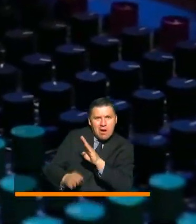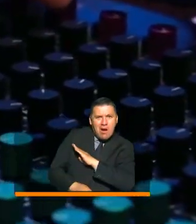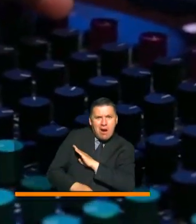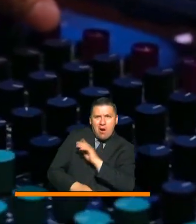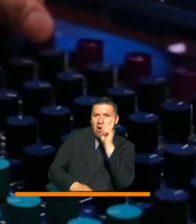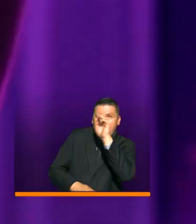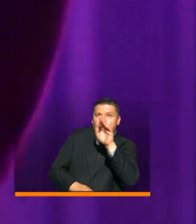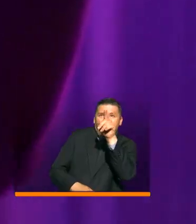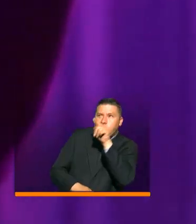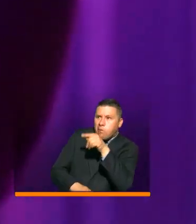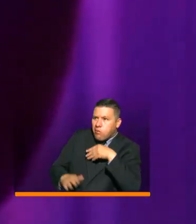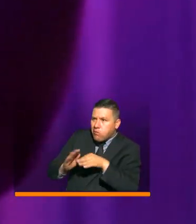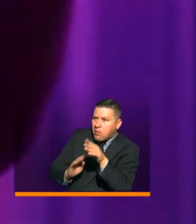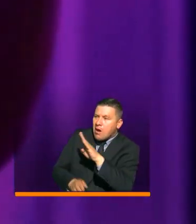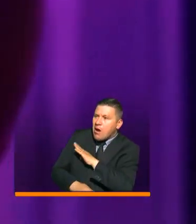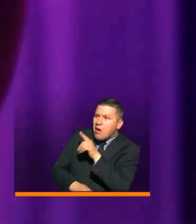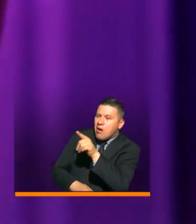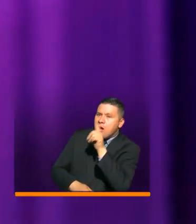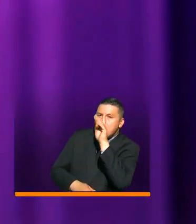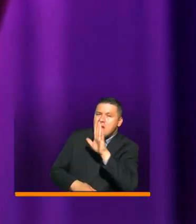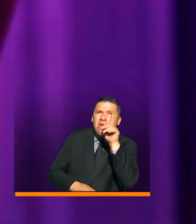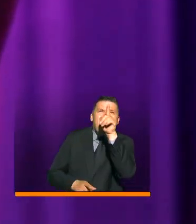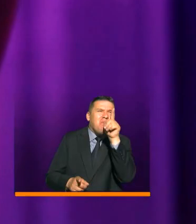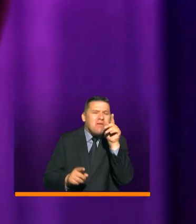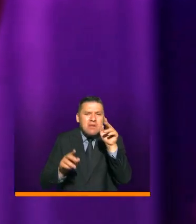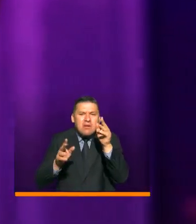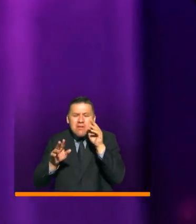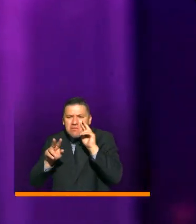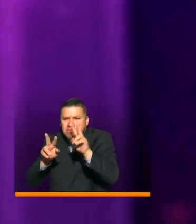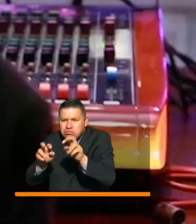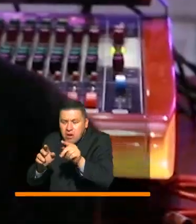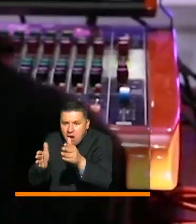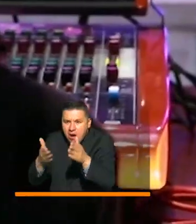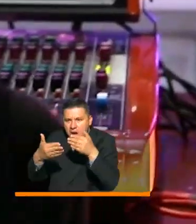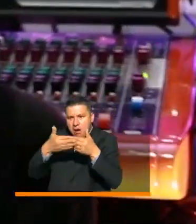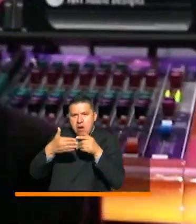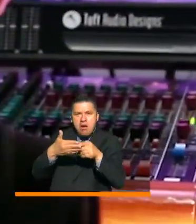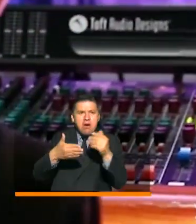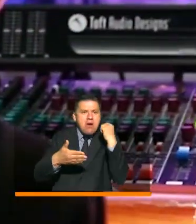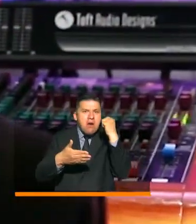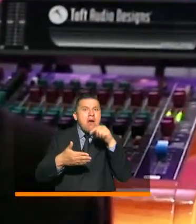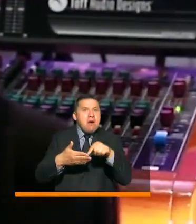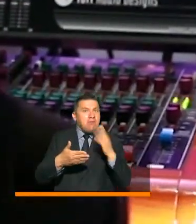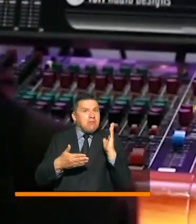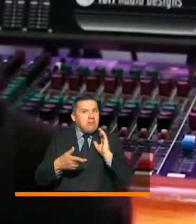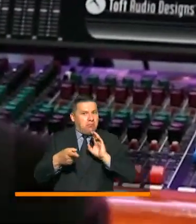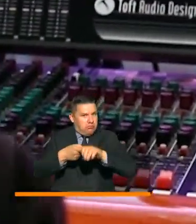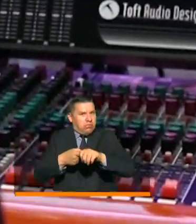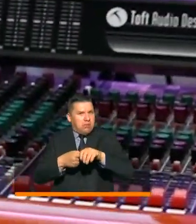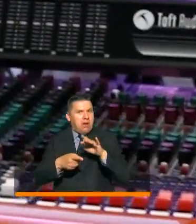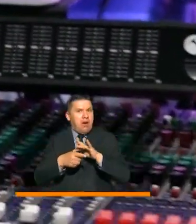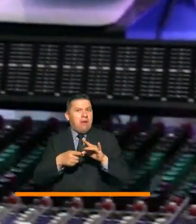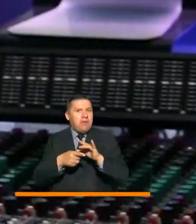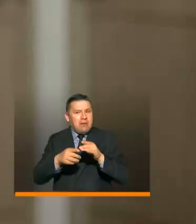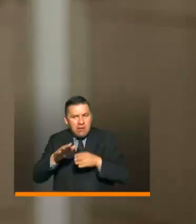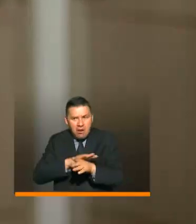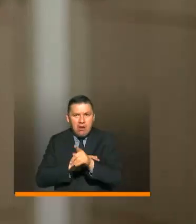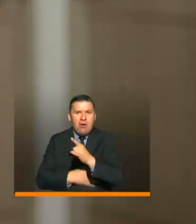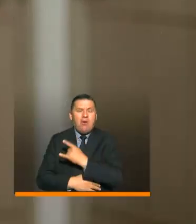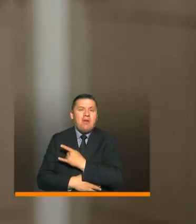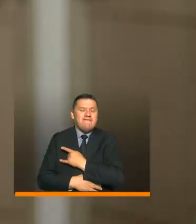alcaldía, gobernación y la parte nacional, porque sí están. Hay muchos beneficios que se pueden aplicar en